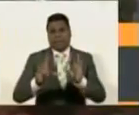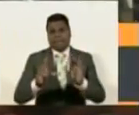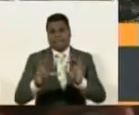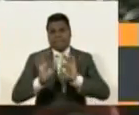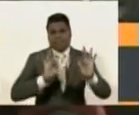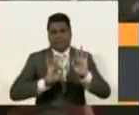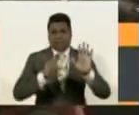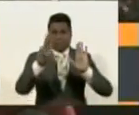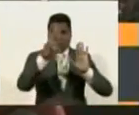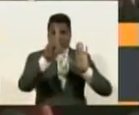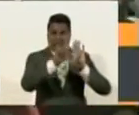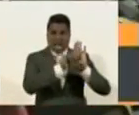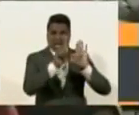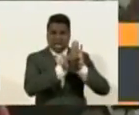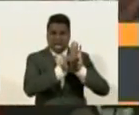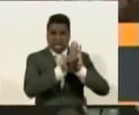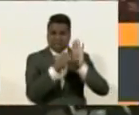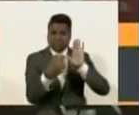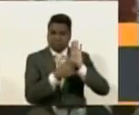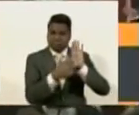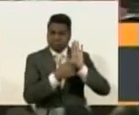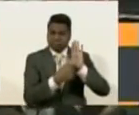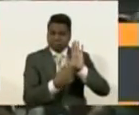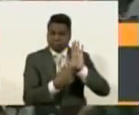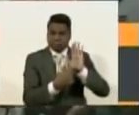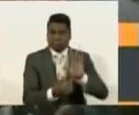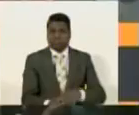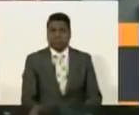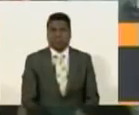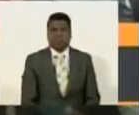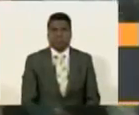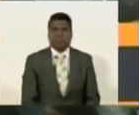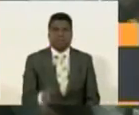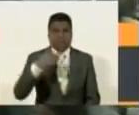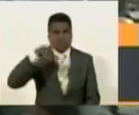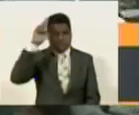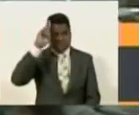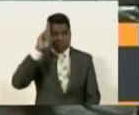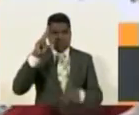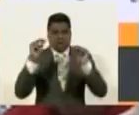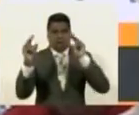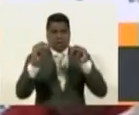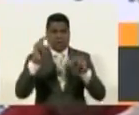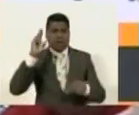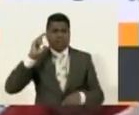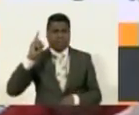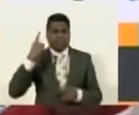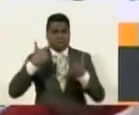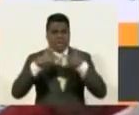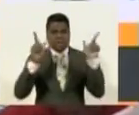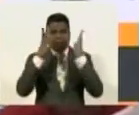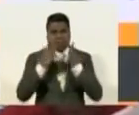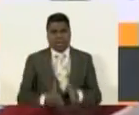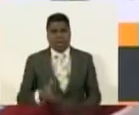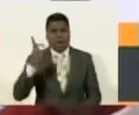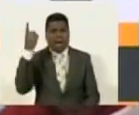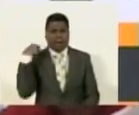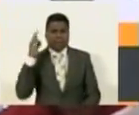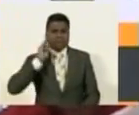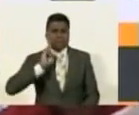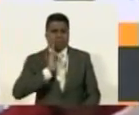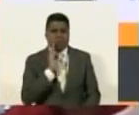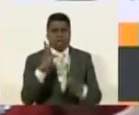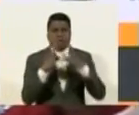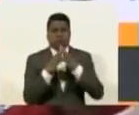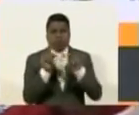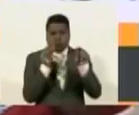inflexibles. Y con razón, pues, hablaba el libertador allá en Angostura. Toda